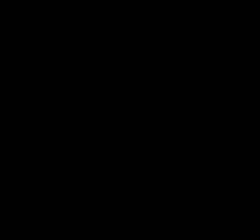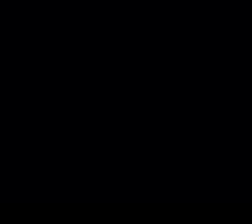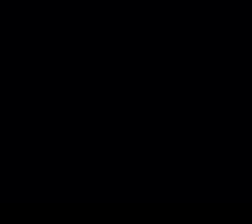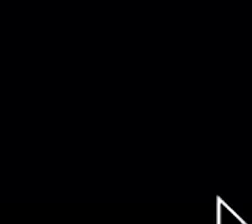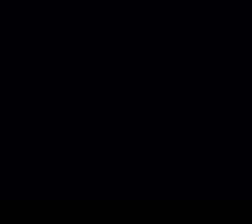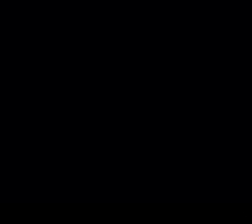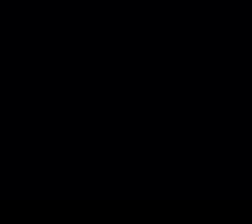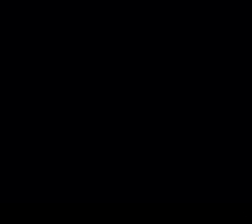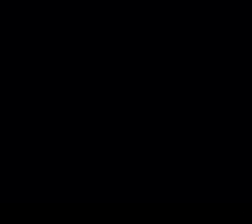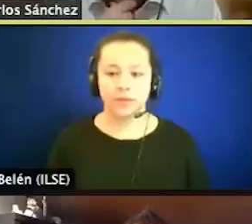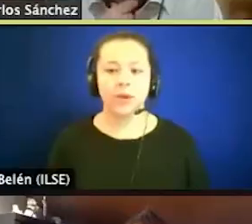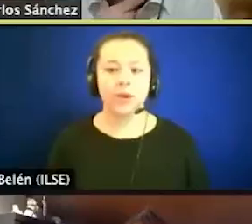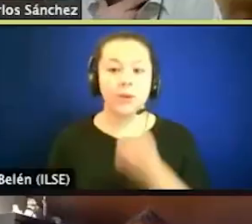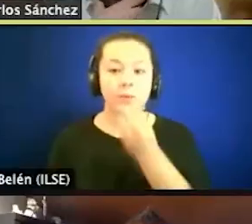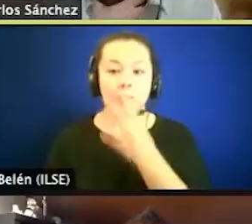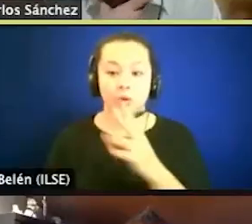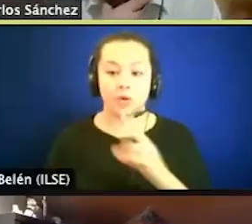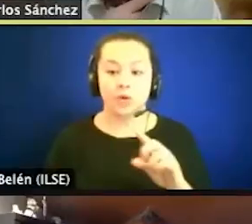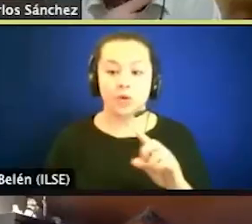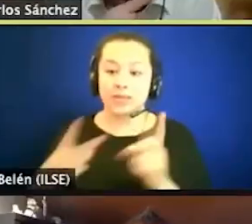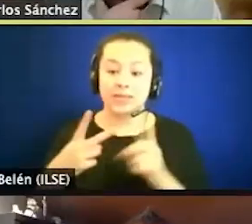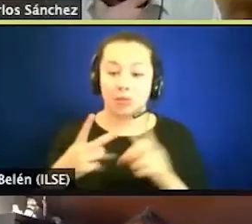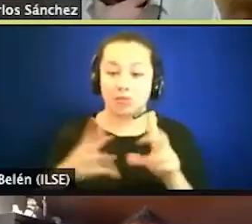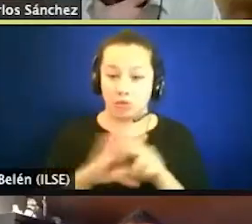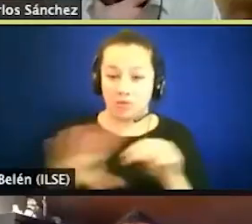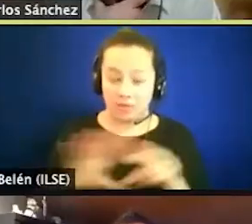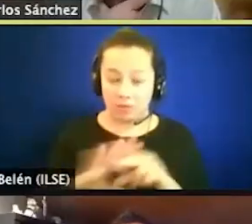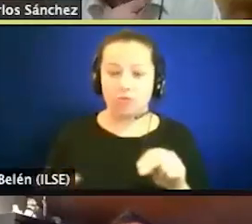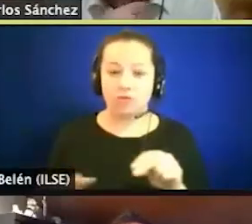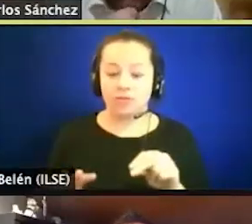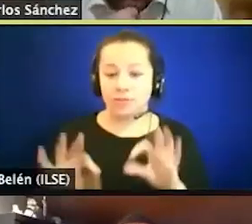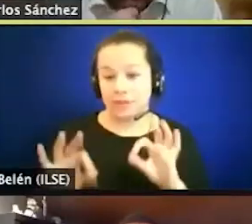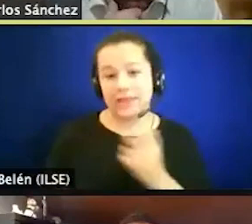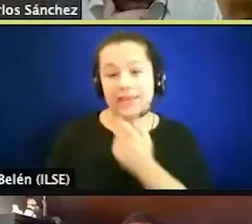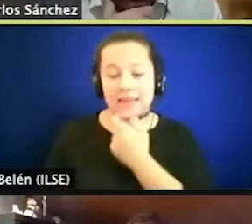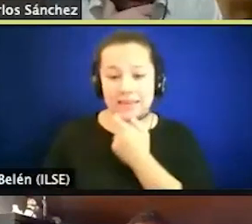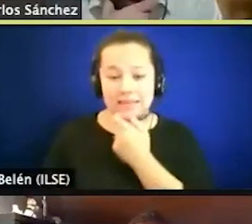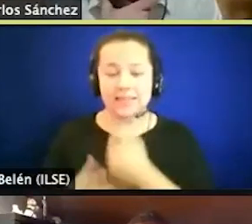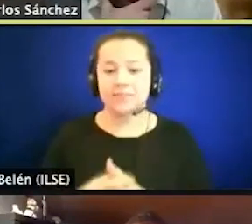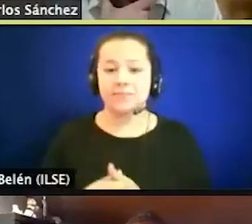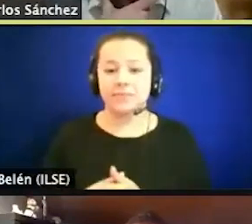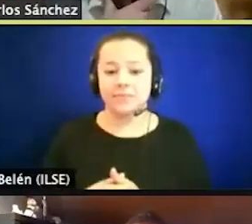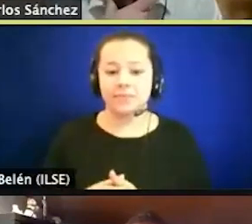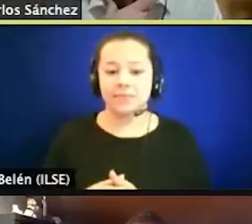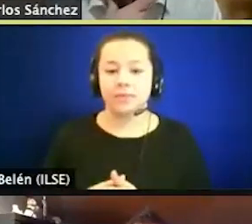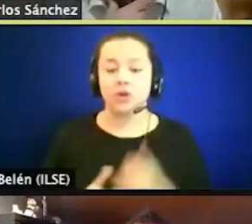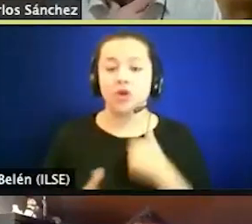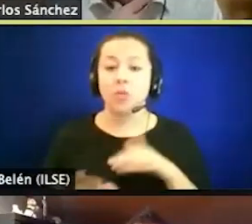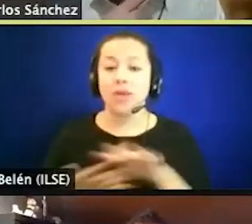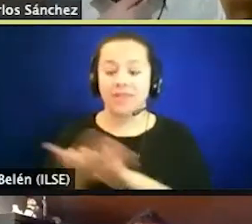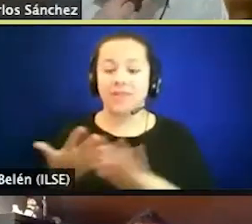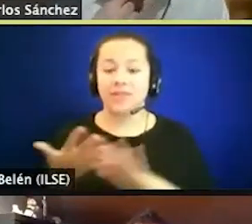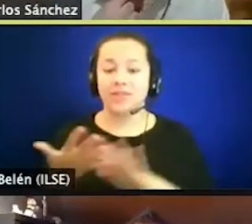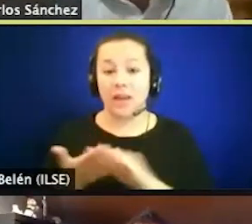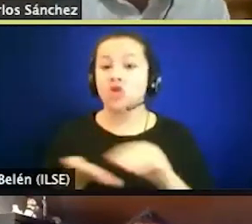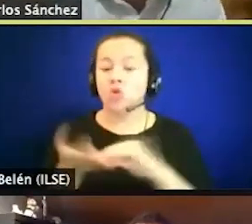Bueno, en el segundo vídeo, que estaba en inglés, os voy a hablar de la solución. Se trata